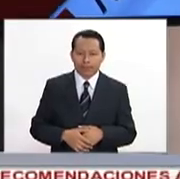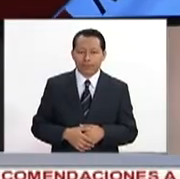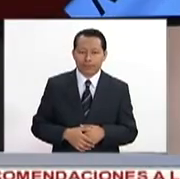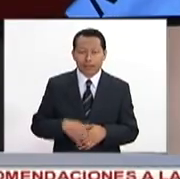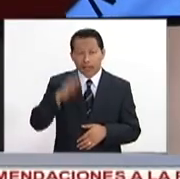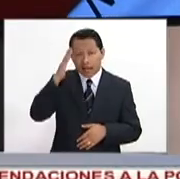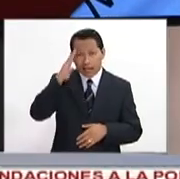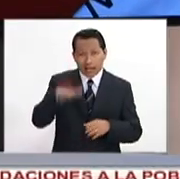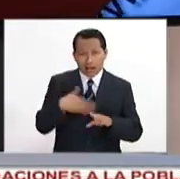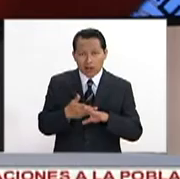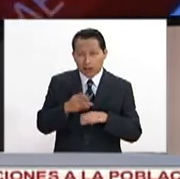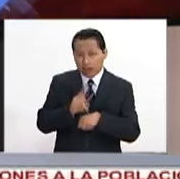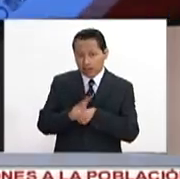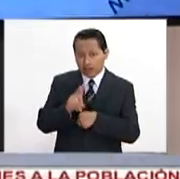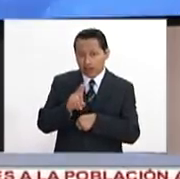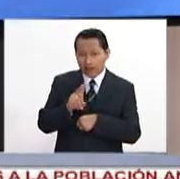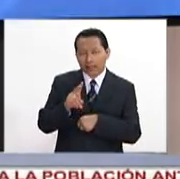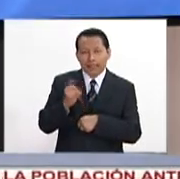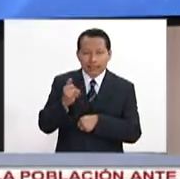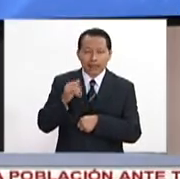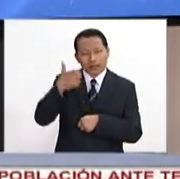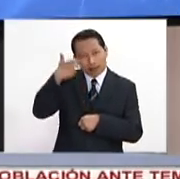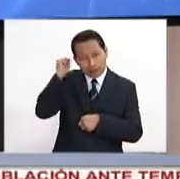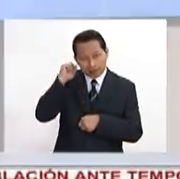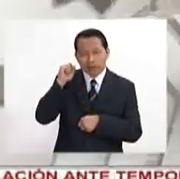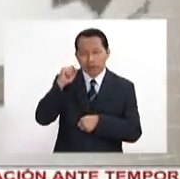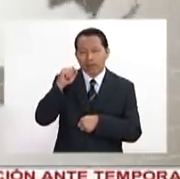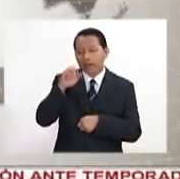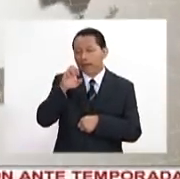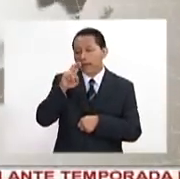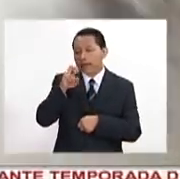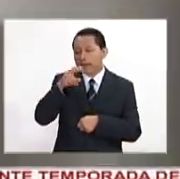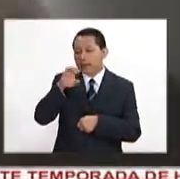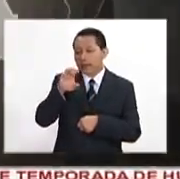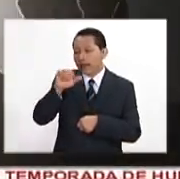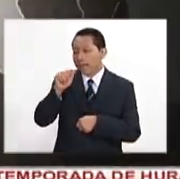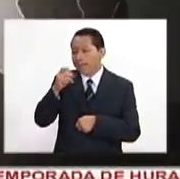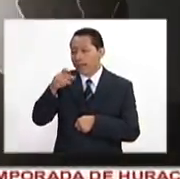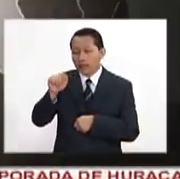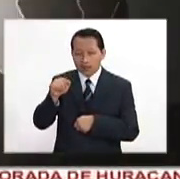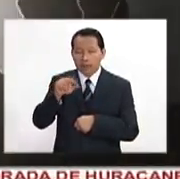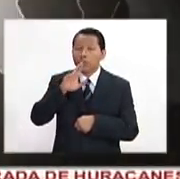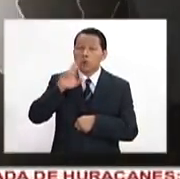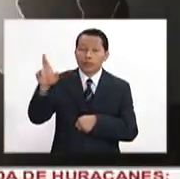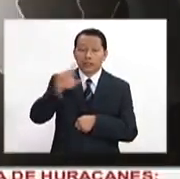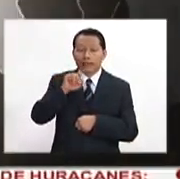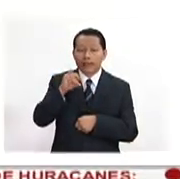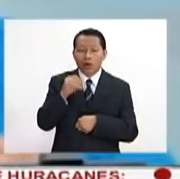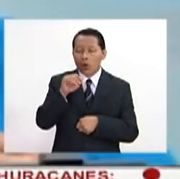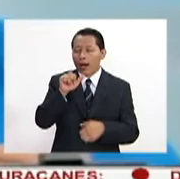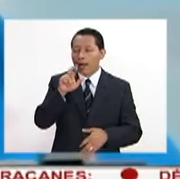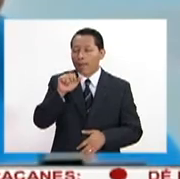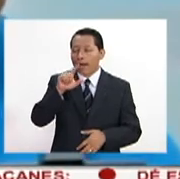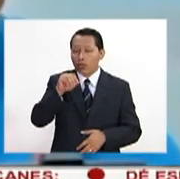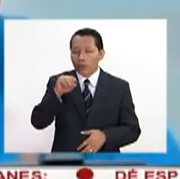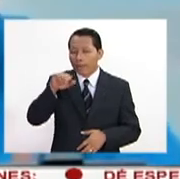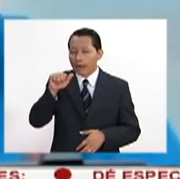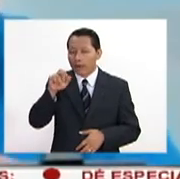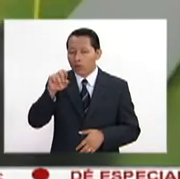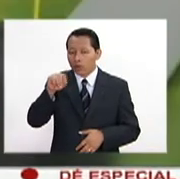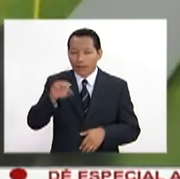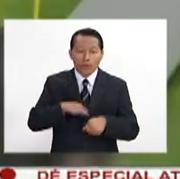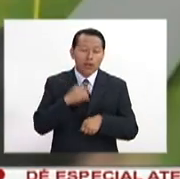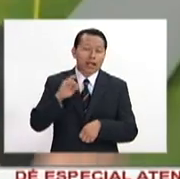El líder opositor venezolano y ex candidato presidencial Enrique Capriles le respondió a Diego Armando Maradona luego de que el